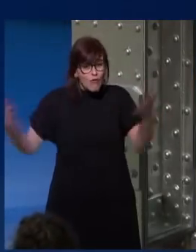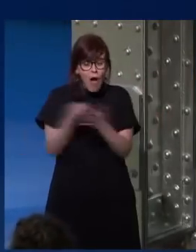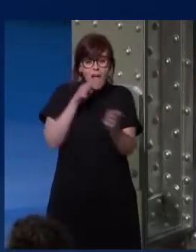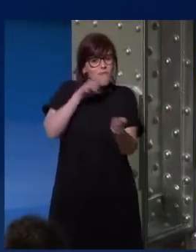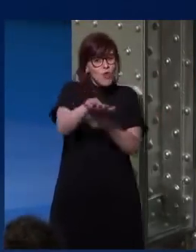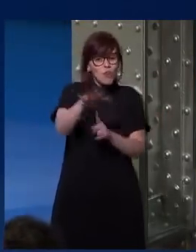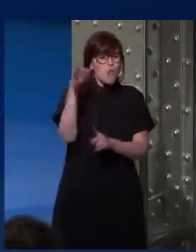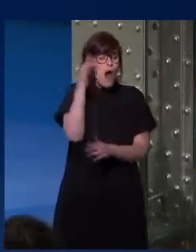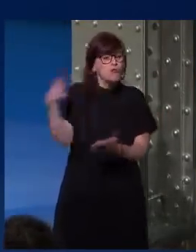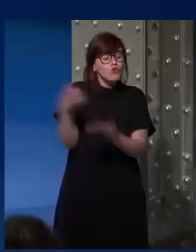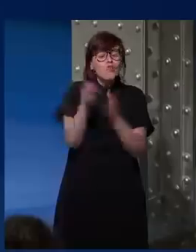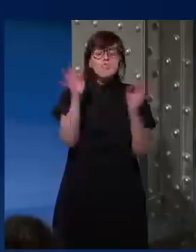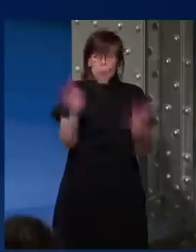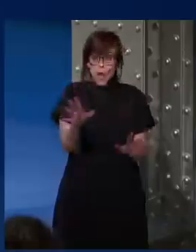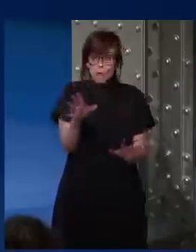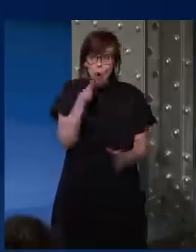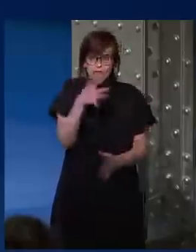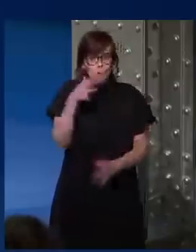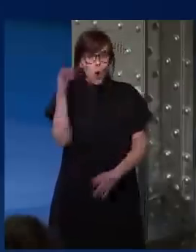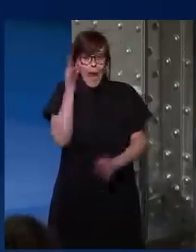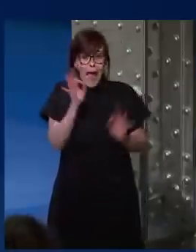todas simplemente por su condición, por el hecho de ser mujer.